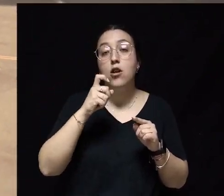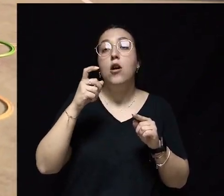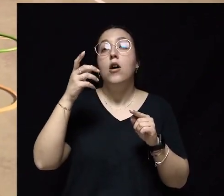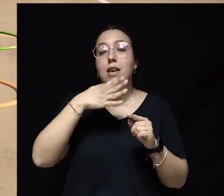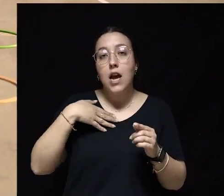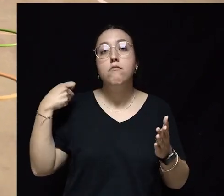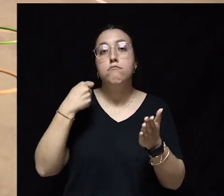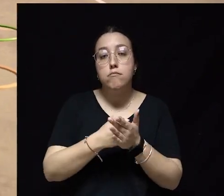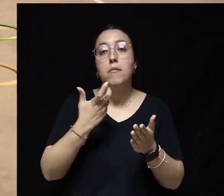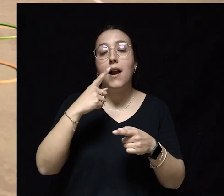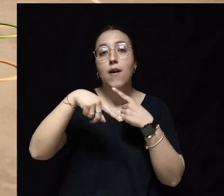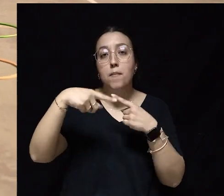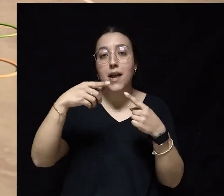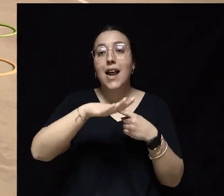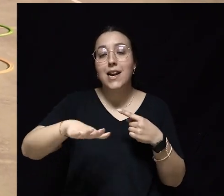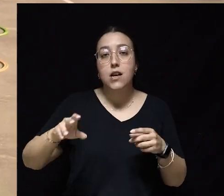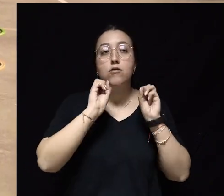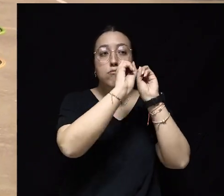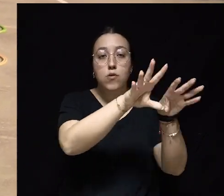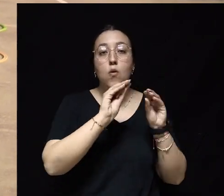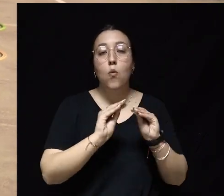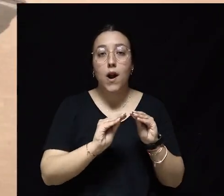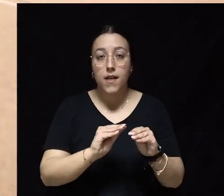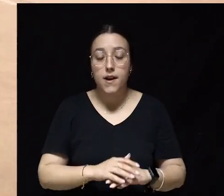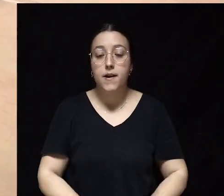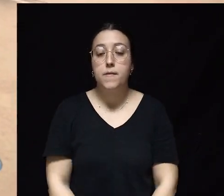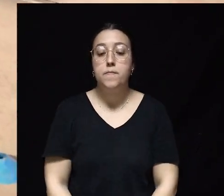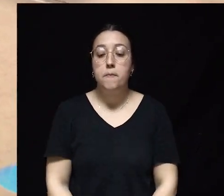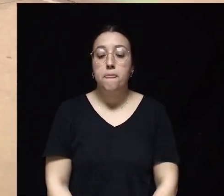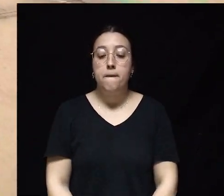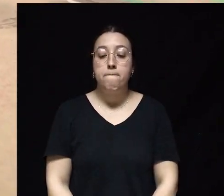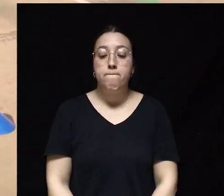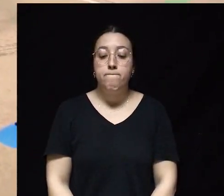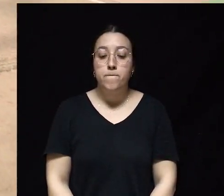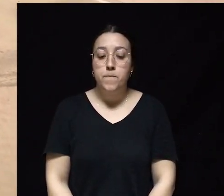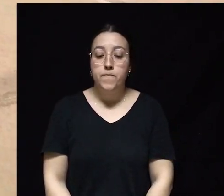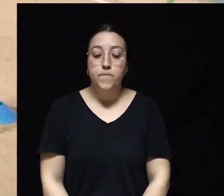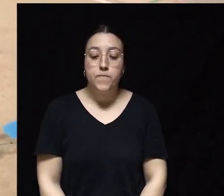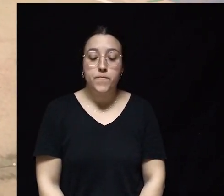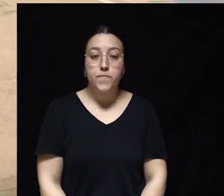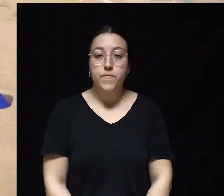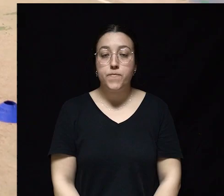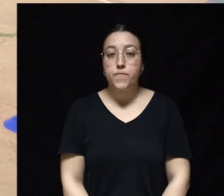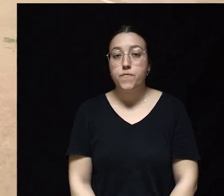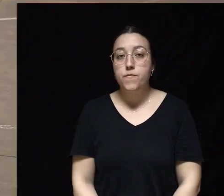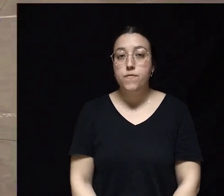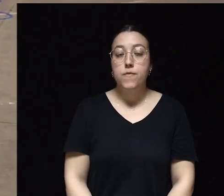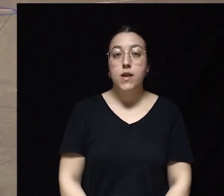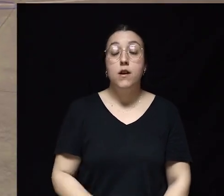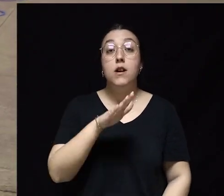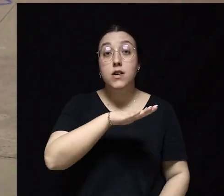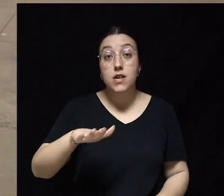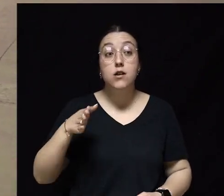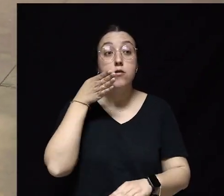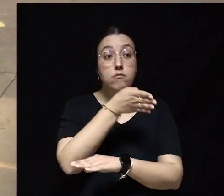hasta primero de primaria, y los inscriben aquellos que no tienen más remedio y que por suerte tienen un trabajo o salen a ganarse la vida,